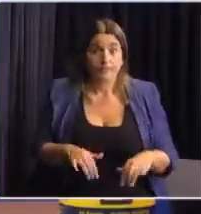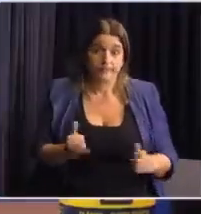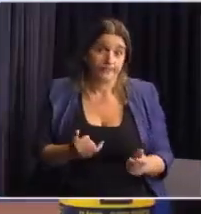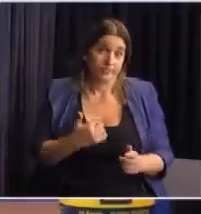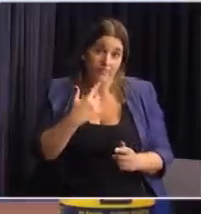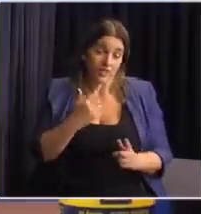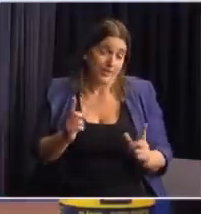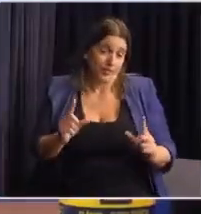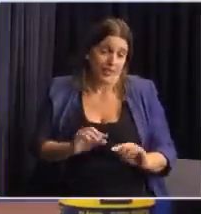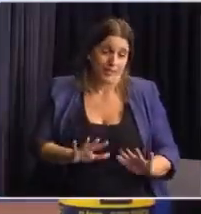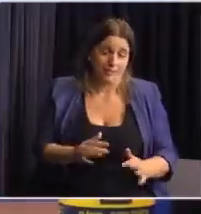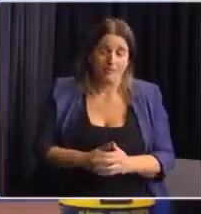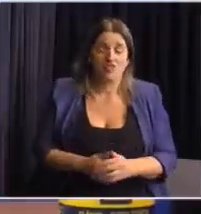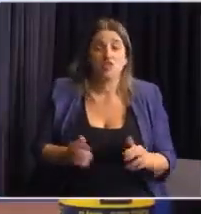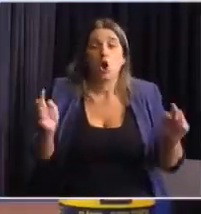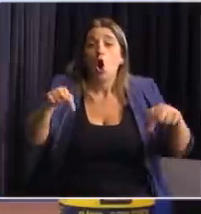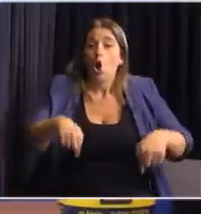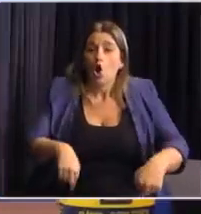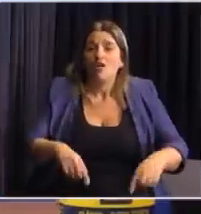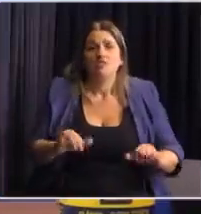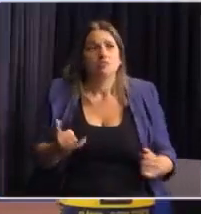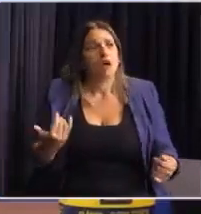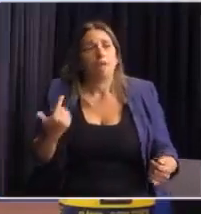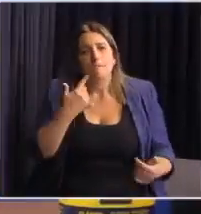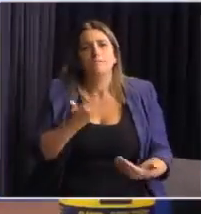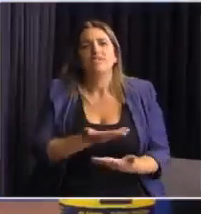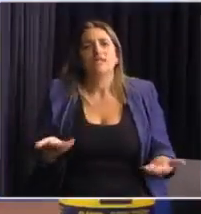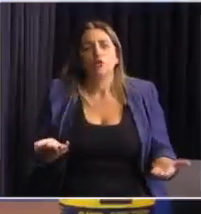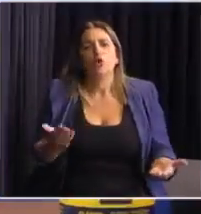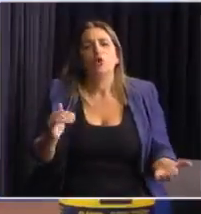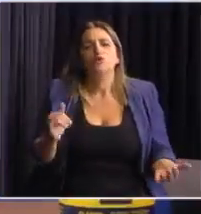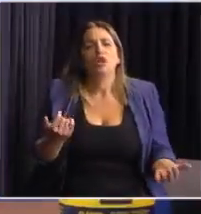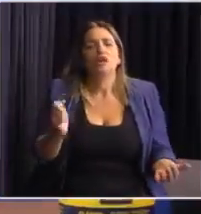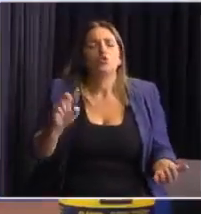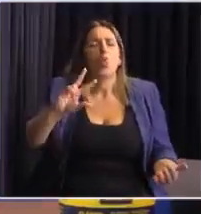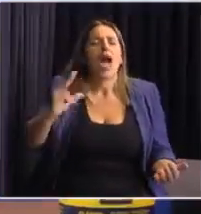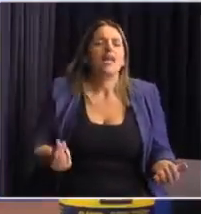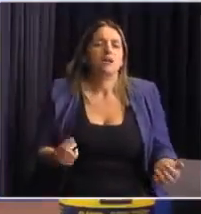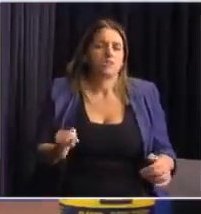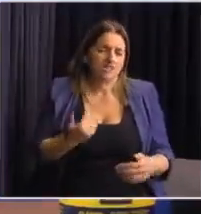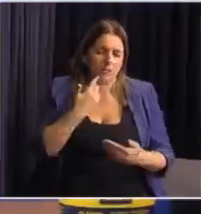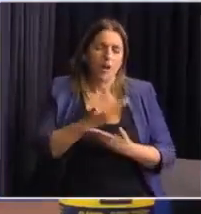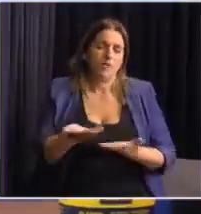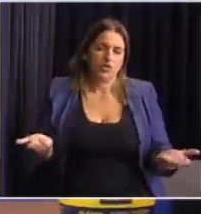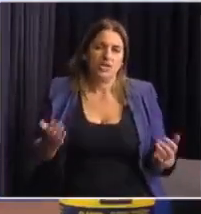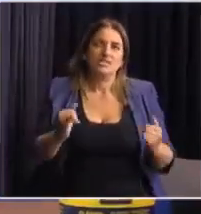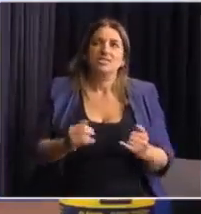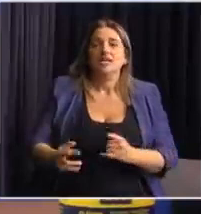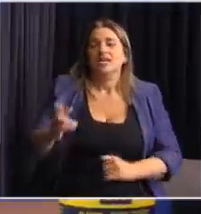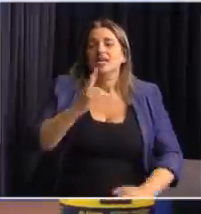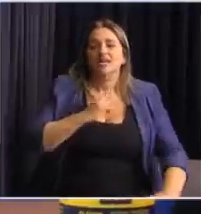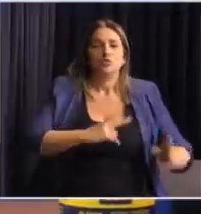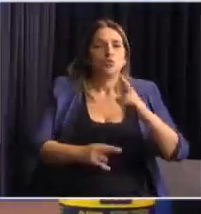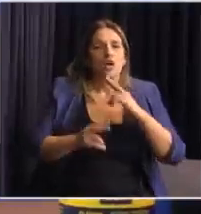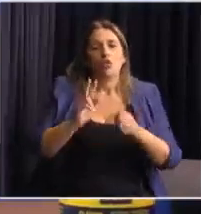redondeo, presidente, también se presentó en la órbita de la ANEP, y lo vamos a dar a conocer, los resultados